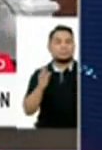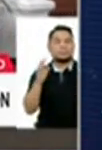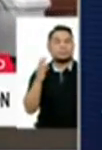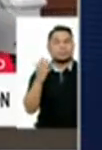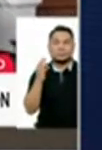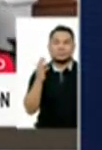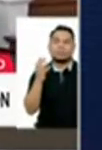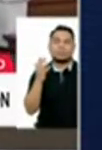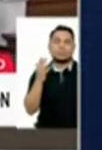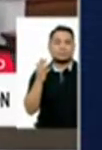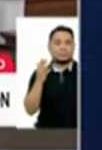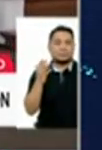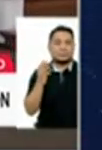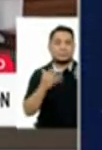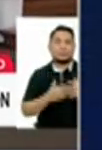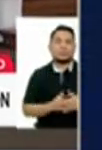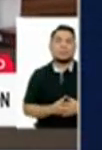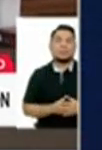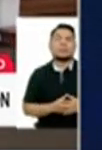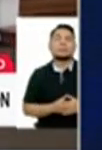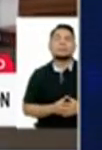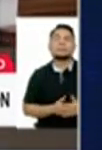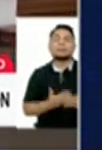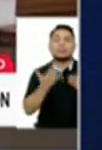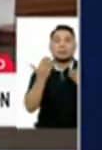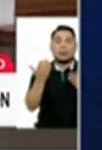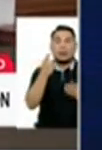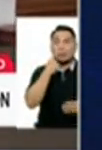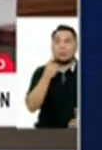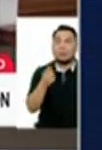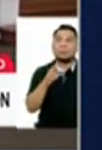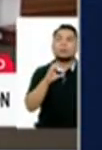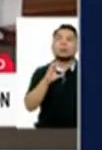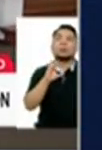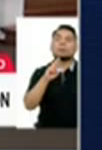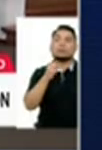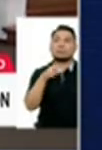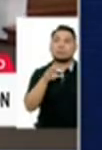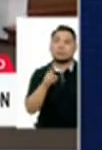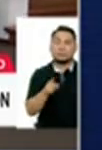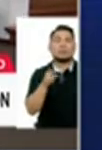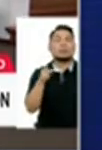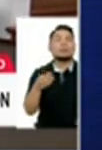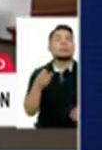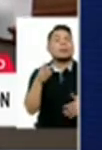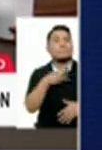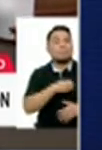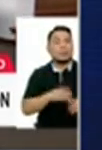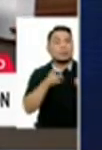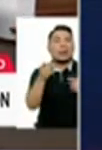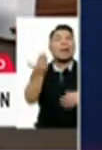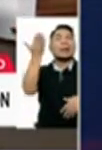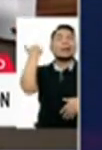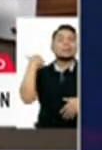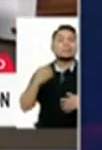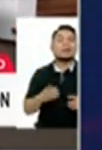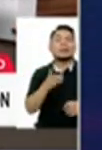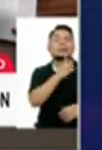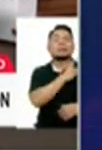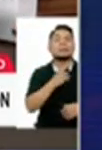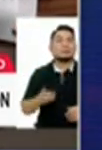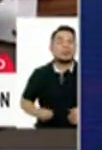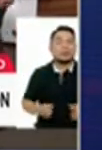salir justamente a este espacio, la Puerta de Desamparados, donde se encuentran los medios de comunicación, la prensa, la expectativa,